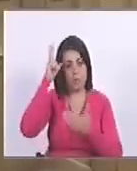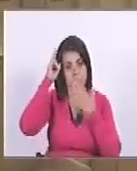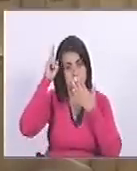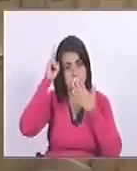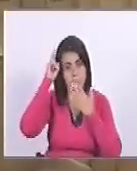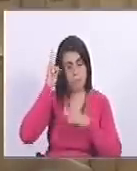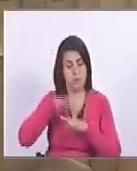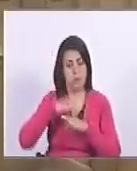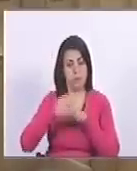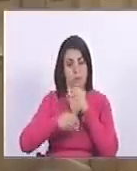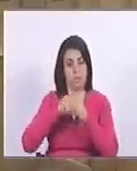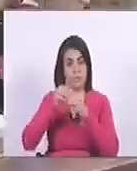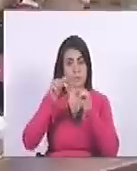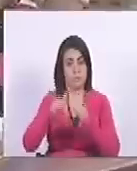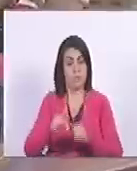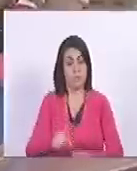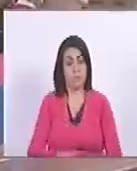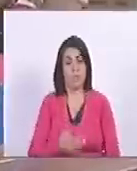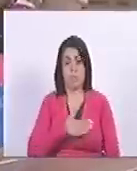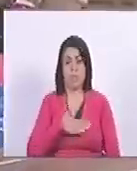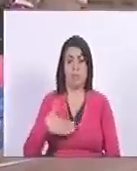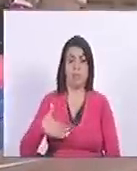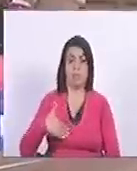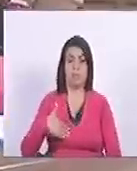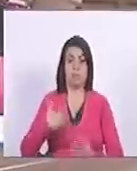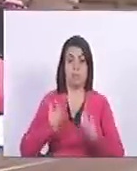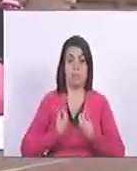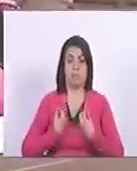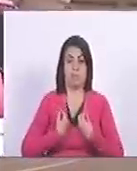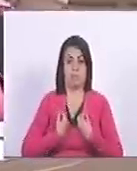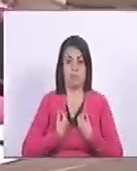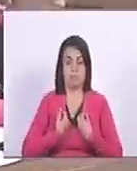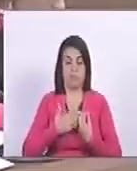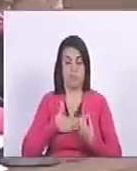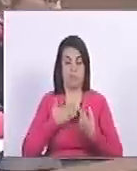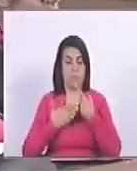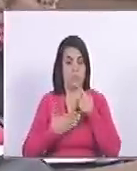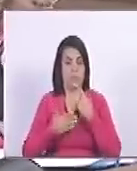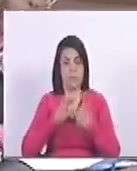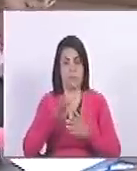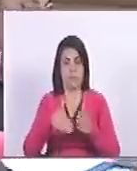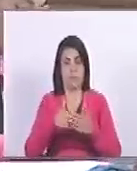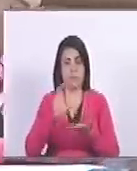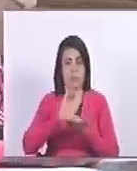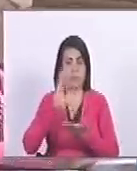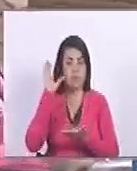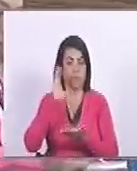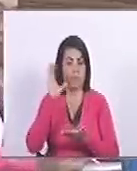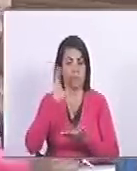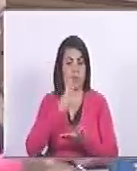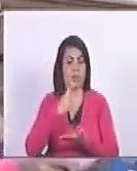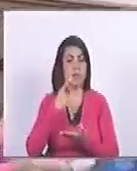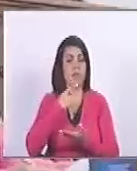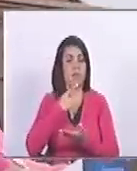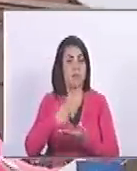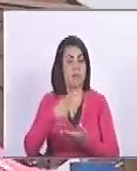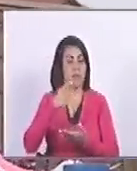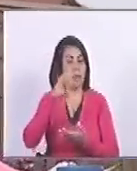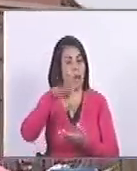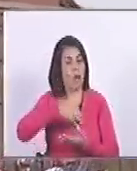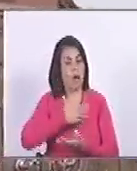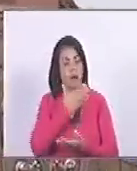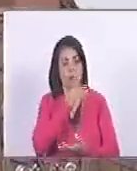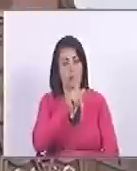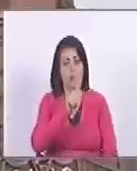originarios, que aunque intentaron silenciarlo, puedo decirlo en nombre de la ciudad de Caracas, sigue el canto de los toromaimas, sigue